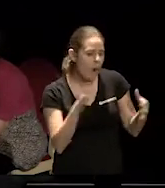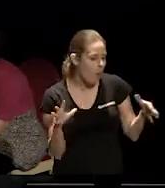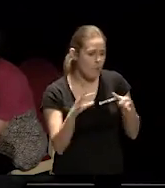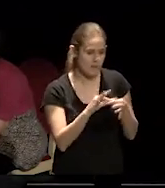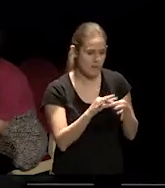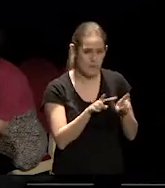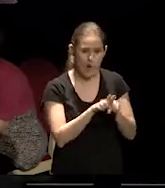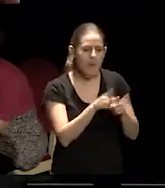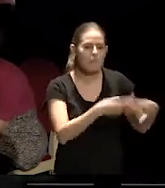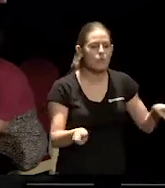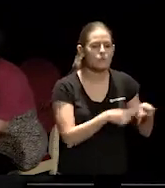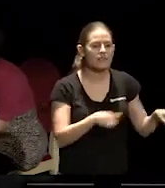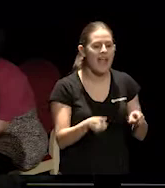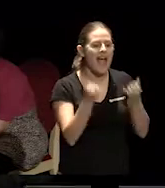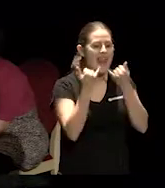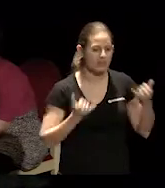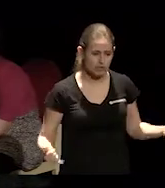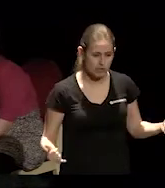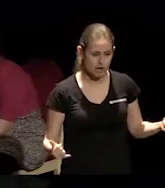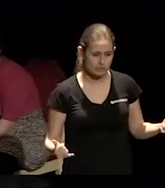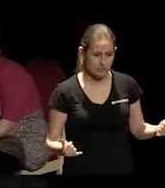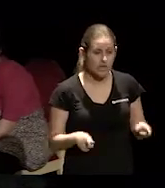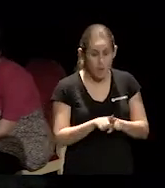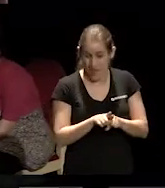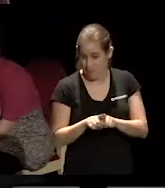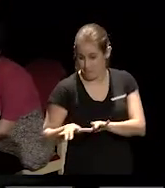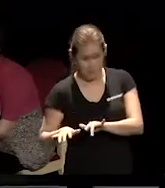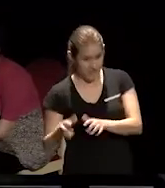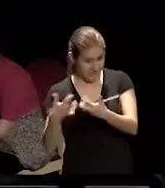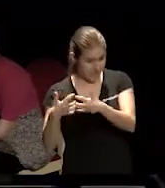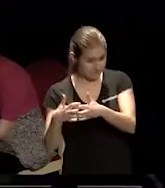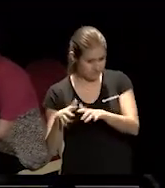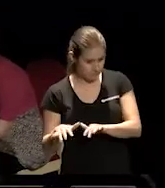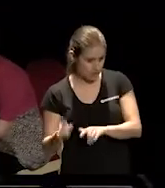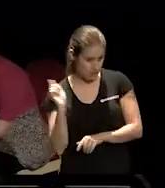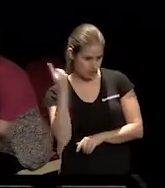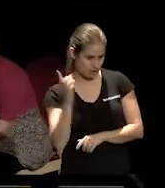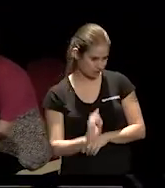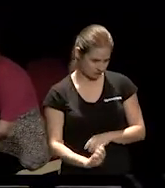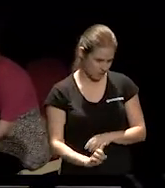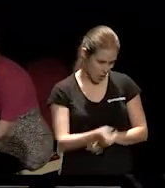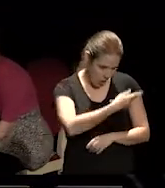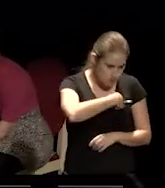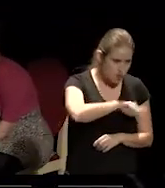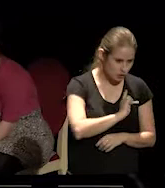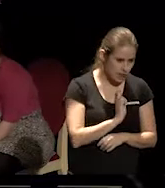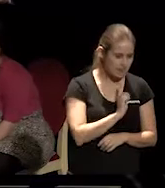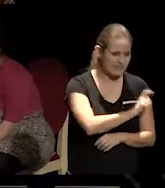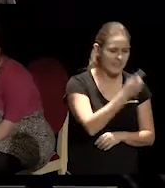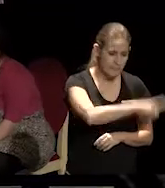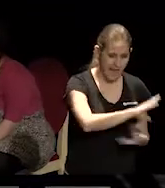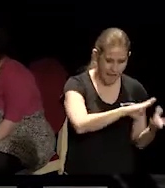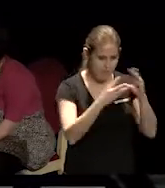música electrónica, que es la electrónica, son las máquinas las que acaban tocando. Nosotros intentamos retorcerlas para que se adapten a